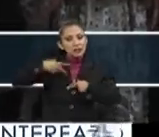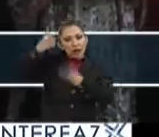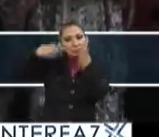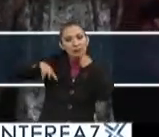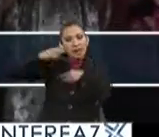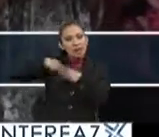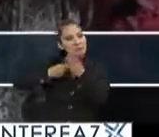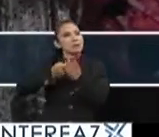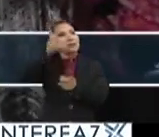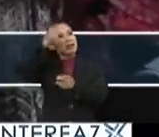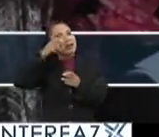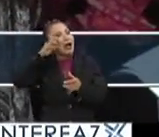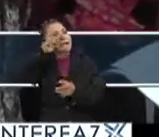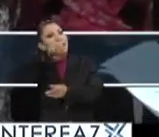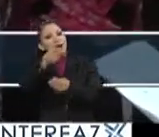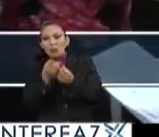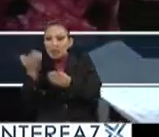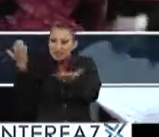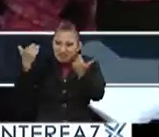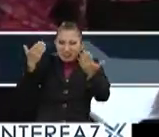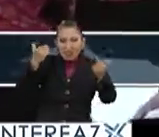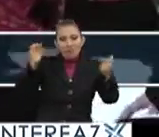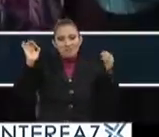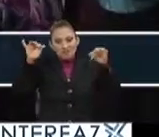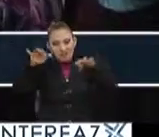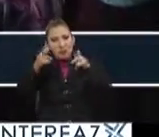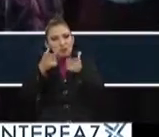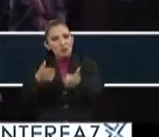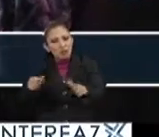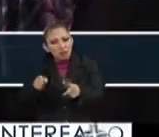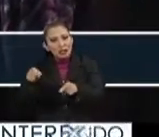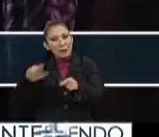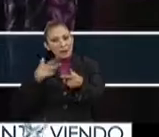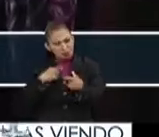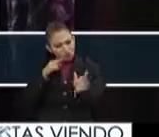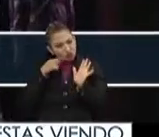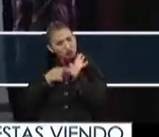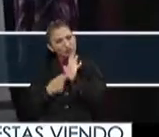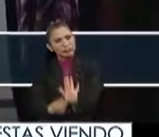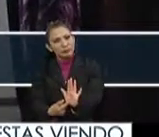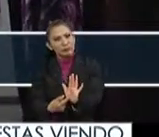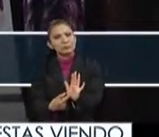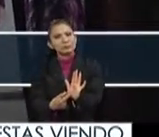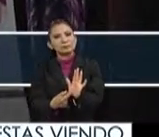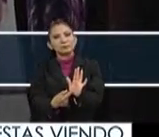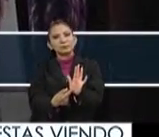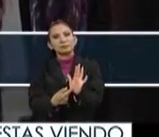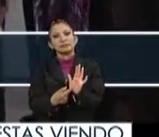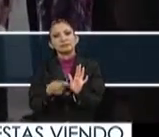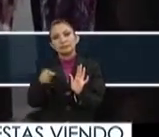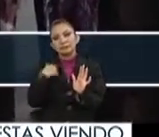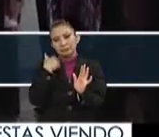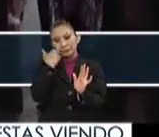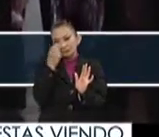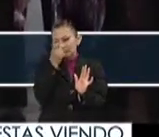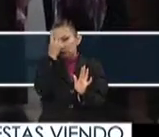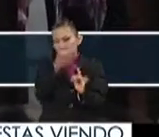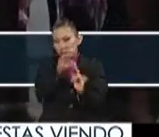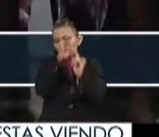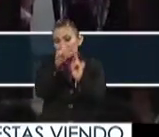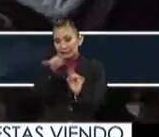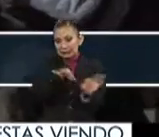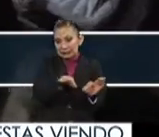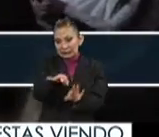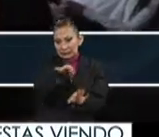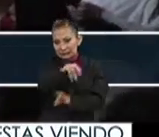esa es una de las funciones, crear nuevos públicos, acercar la música a nuevos públicos. Y en ese sentido sí quisiera recalcar esta